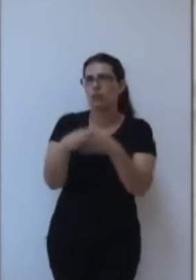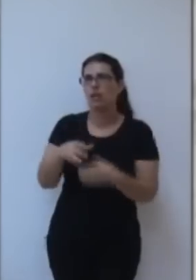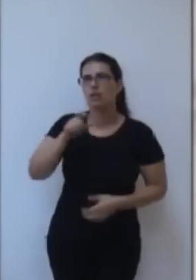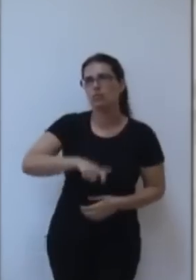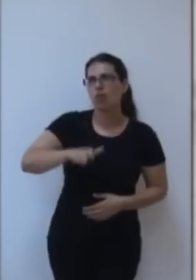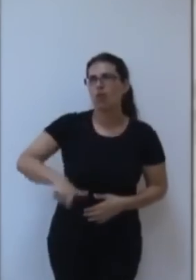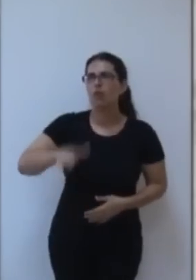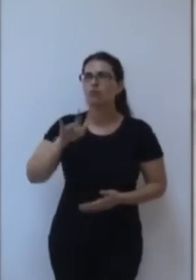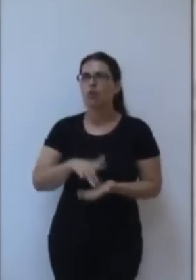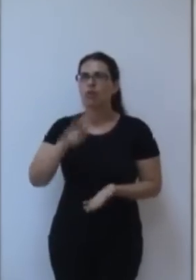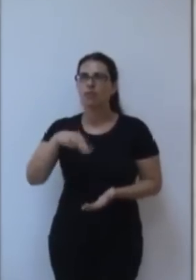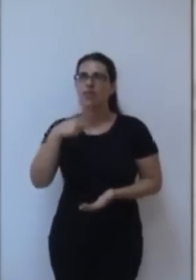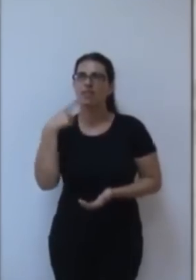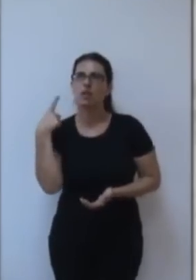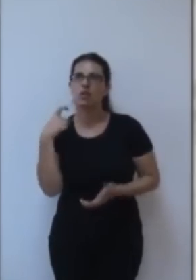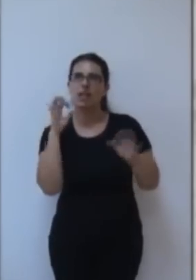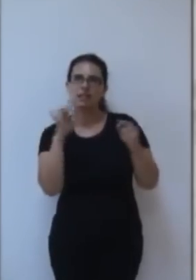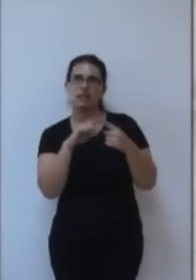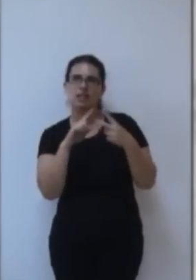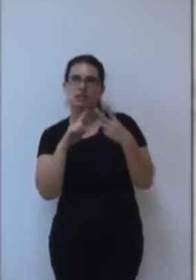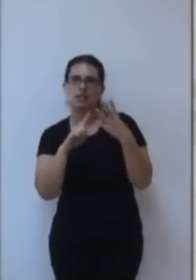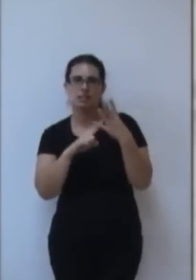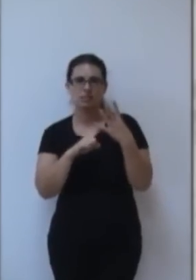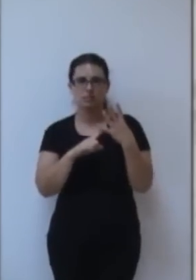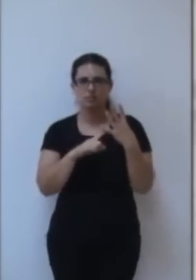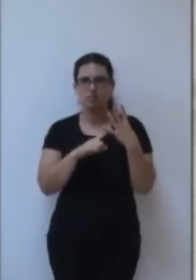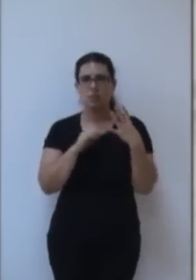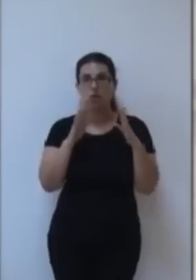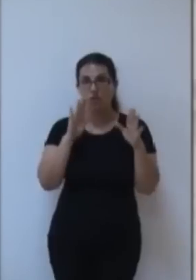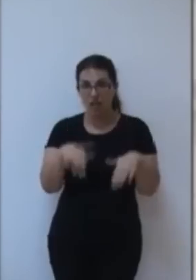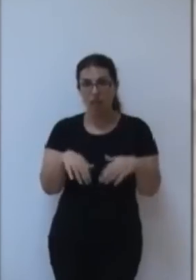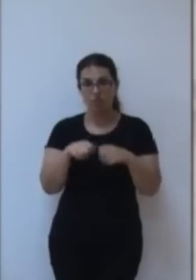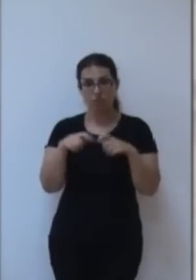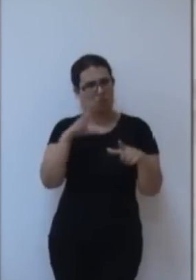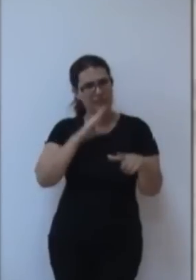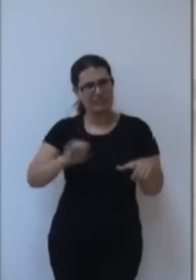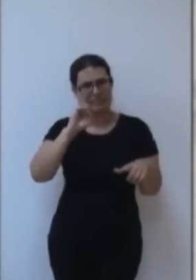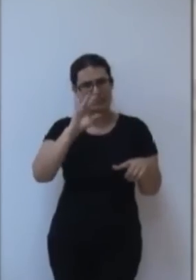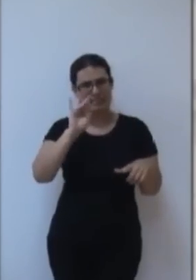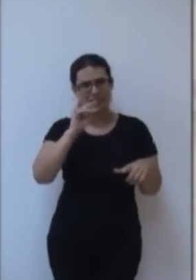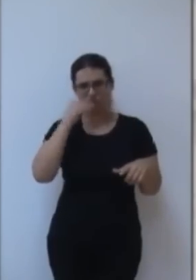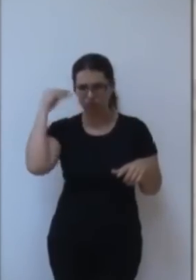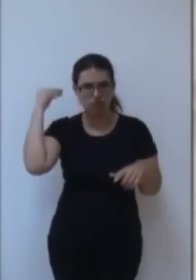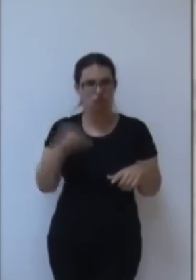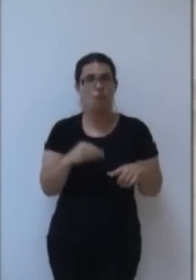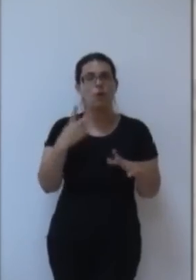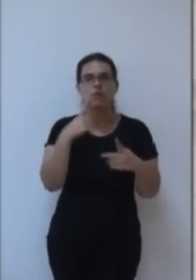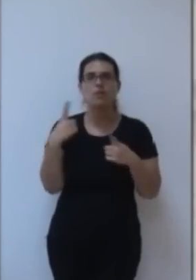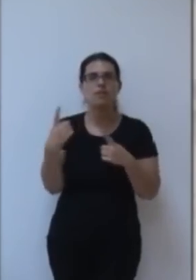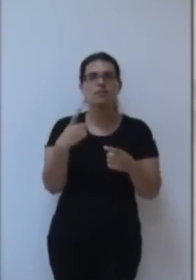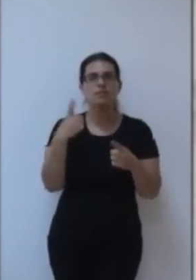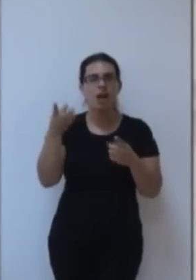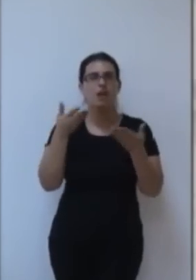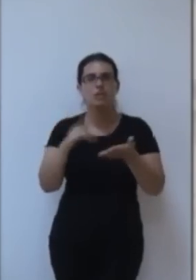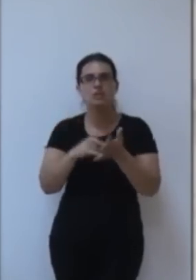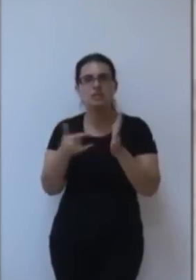tengan ciertas dificultades, y sin embargo resulta que el producto es magnífico, pero luego a lo mejor necesito unas herramientas, unas ayudas técnicas